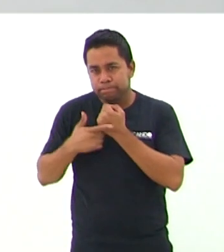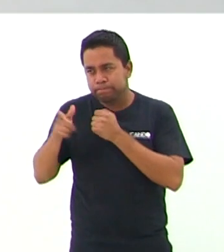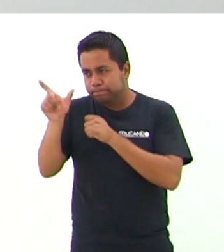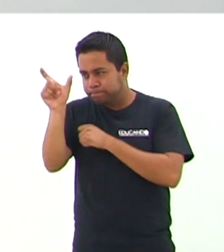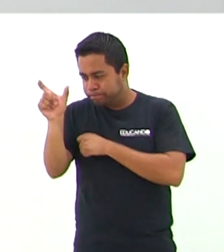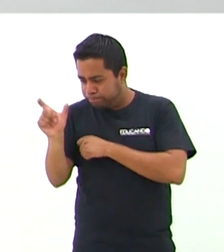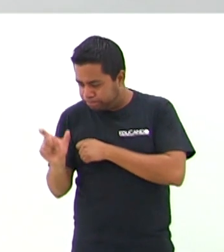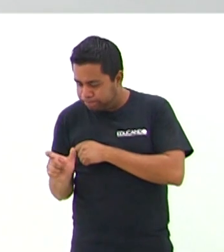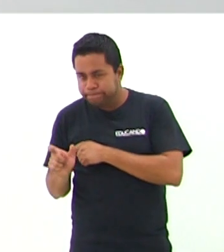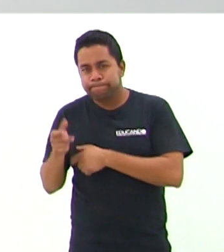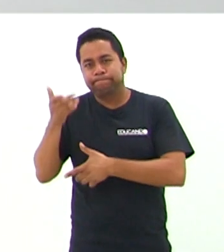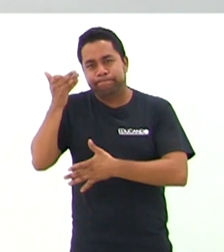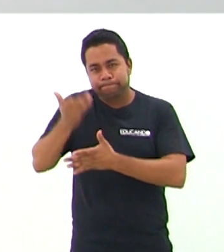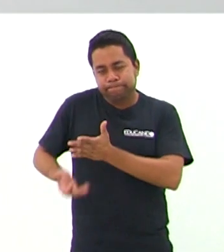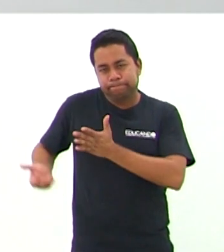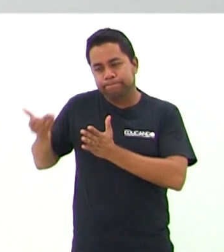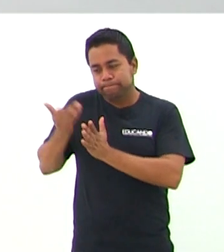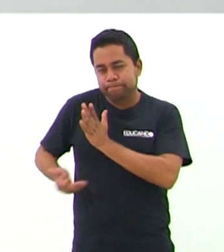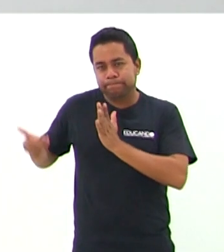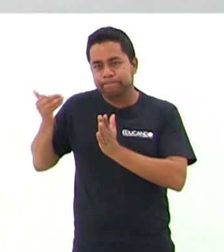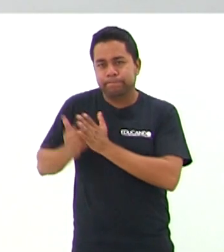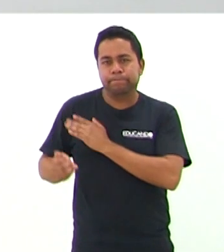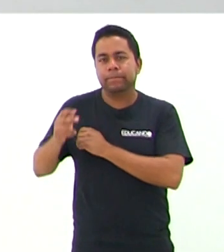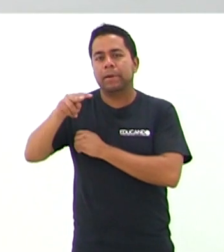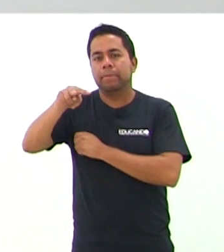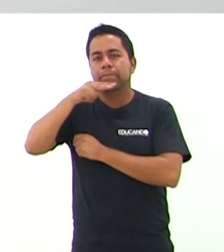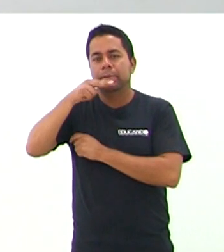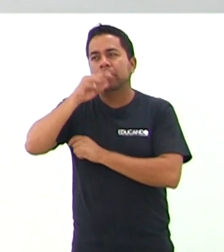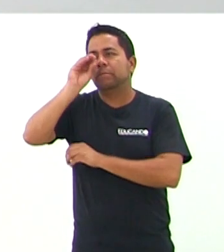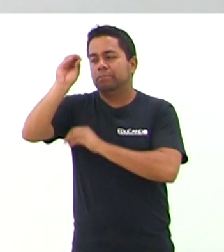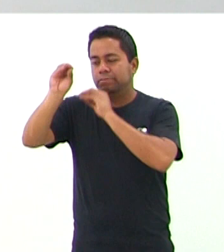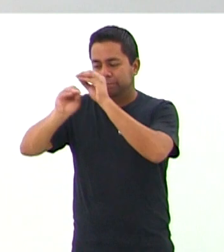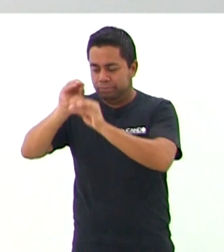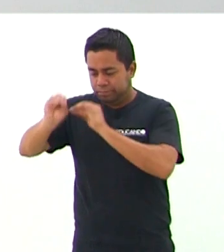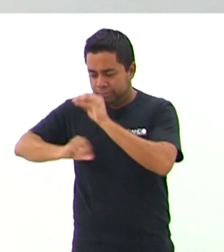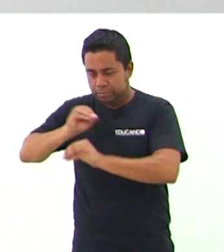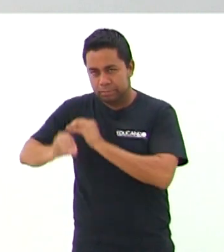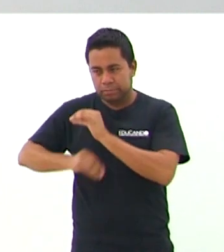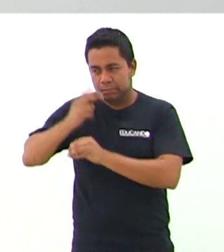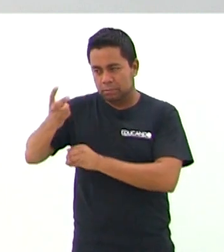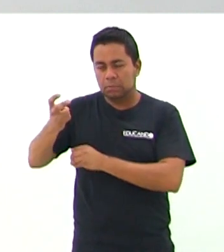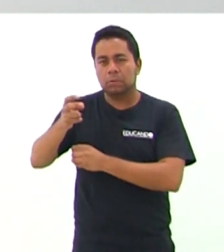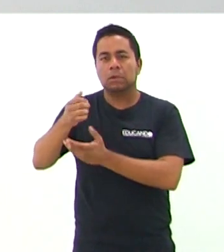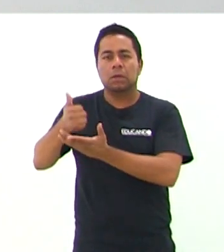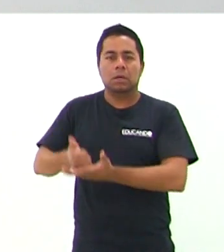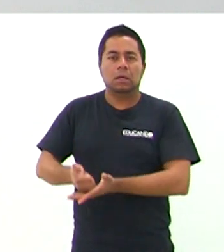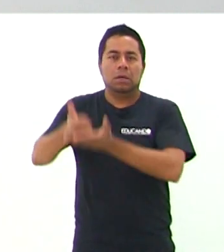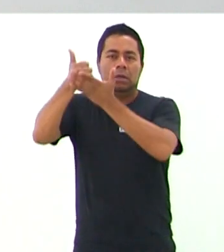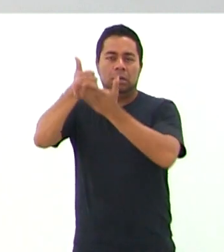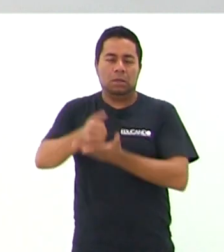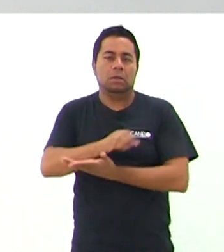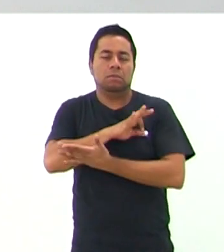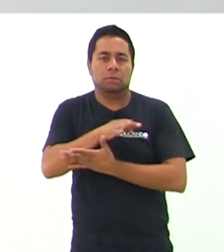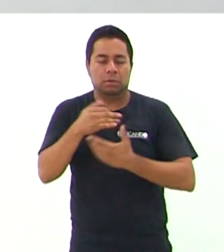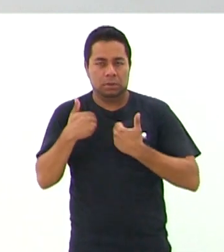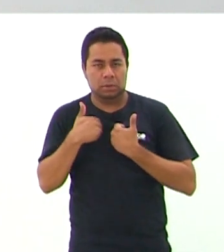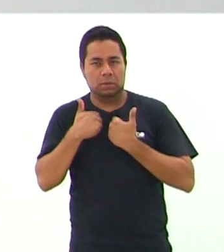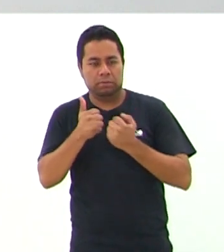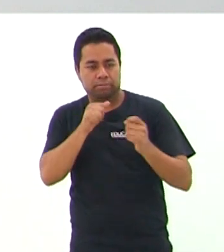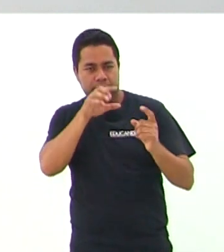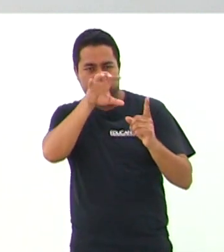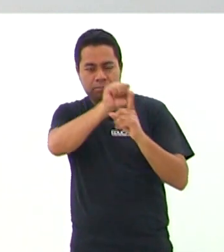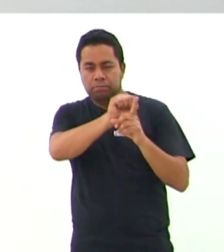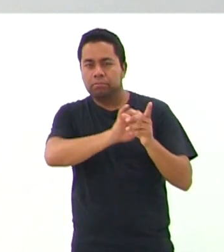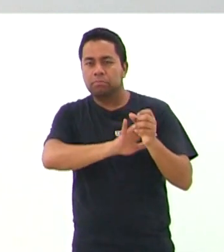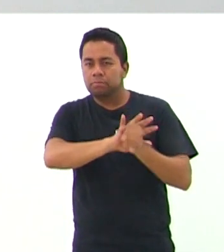hacer falta anotar algunos verbos, los cuales nos van a permitir entender y comprender